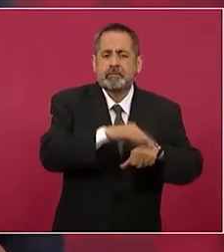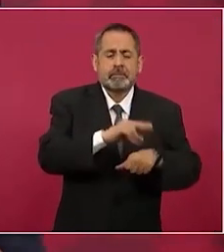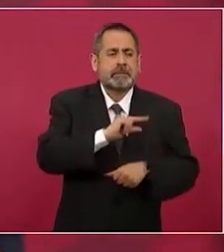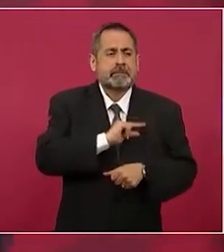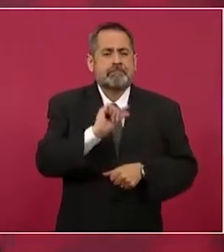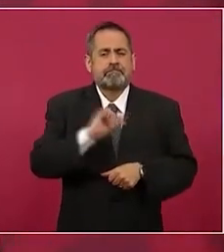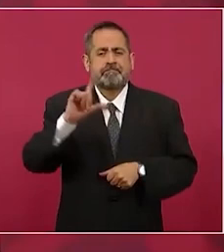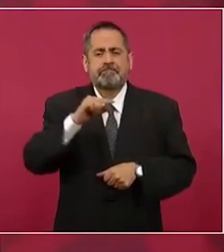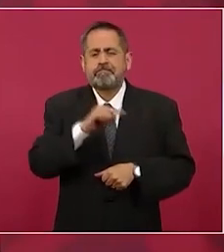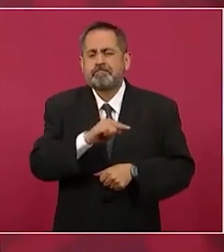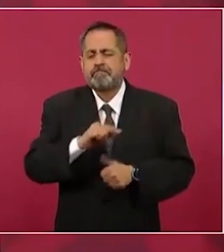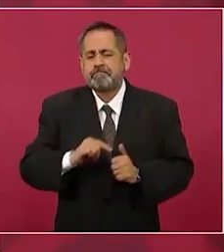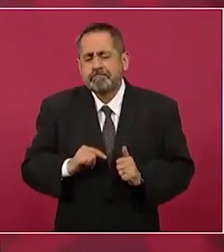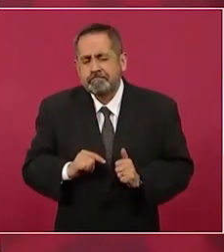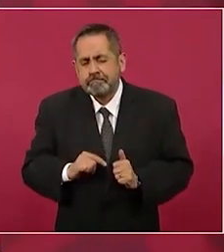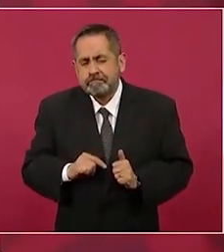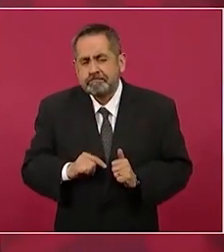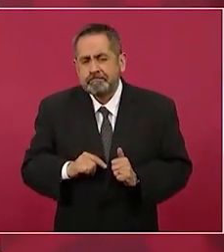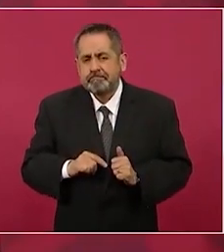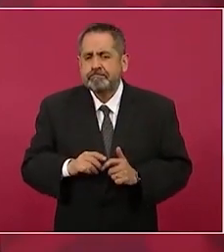especial,